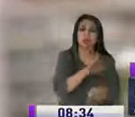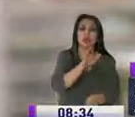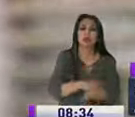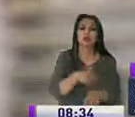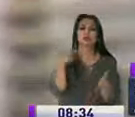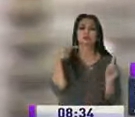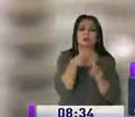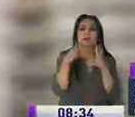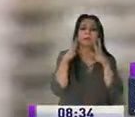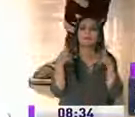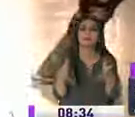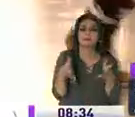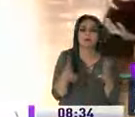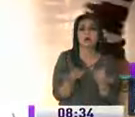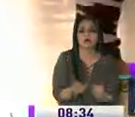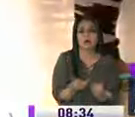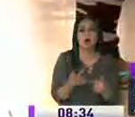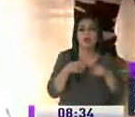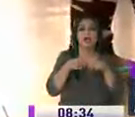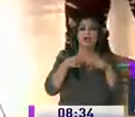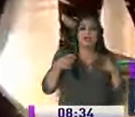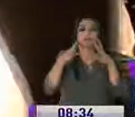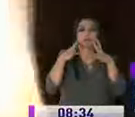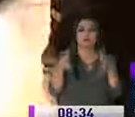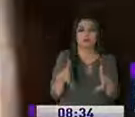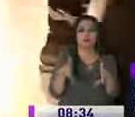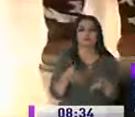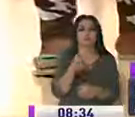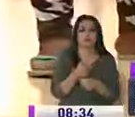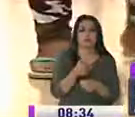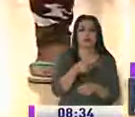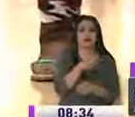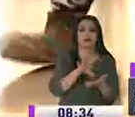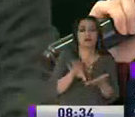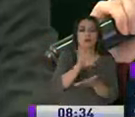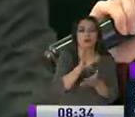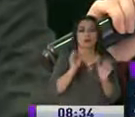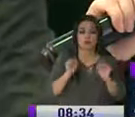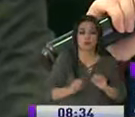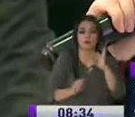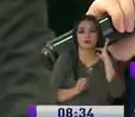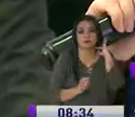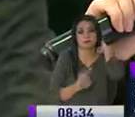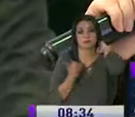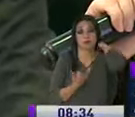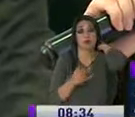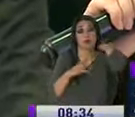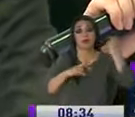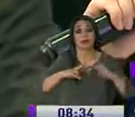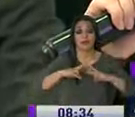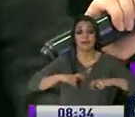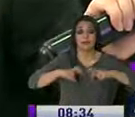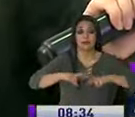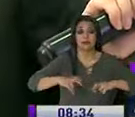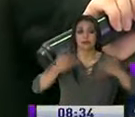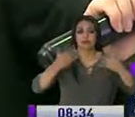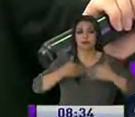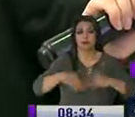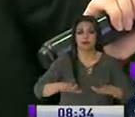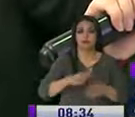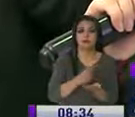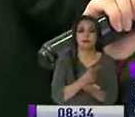mi conducta profesional y mi conducta como ser humano es extender puentes. A mí no me gusta extender problemas, sino